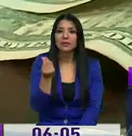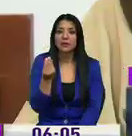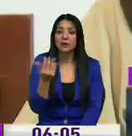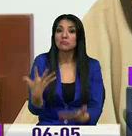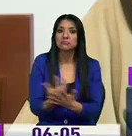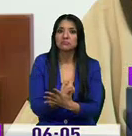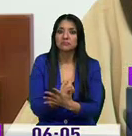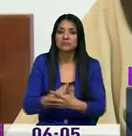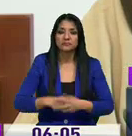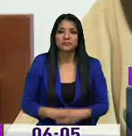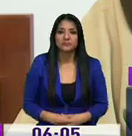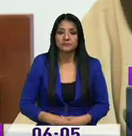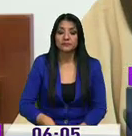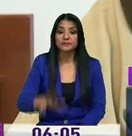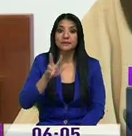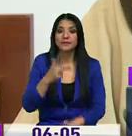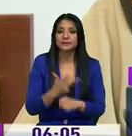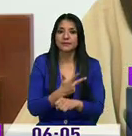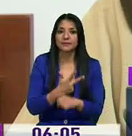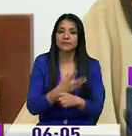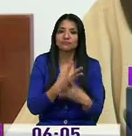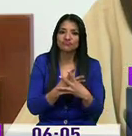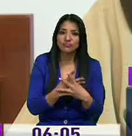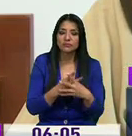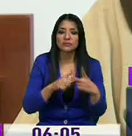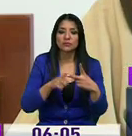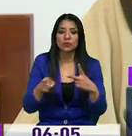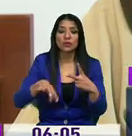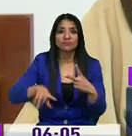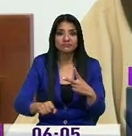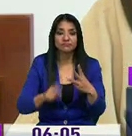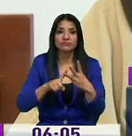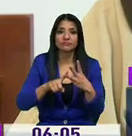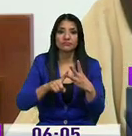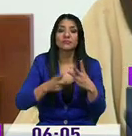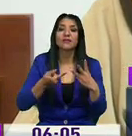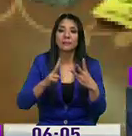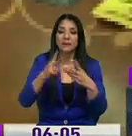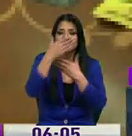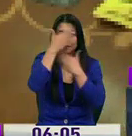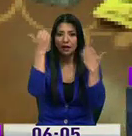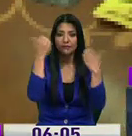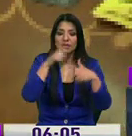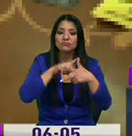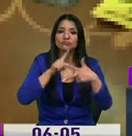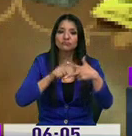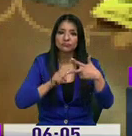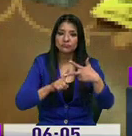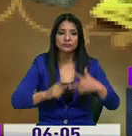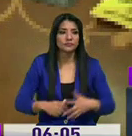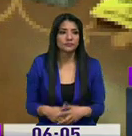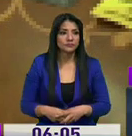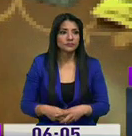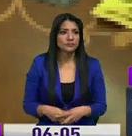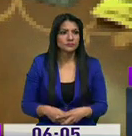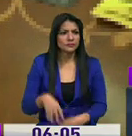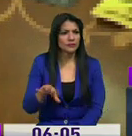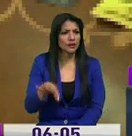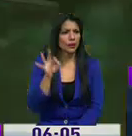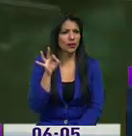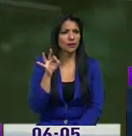consta con tres detenciones una por rapto otra por robo y otra por estafa entre las pertenencias apareció un pequeño